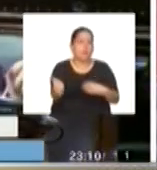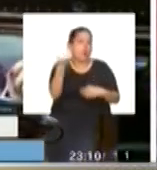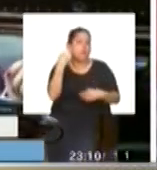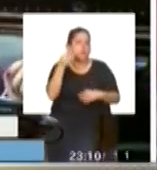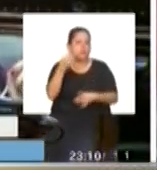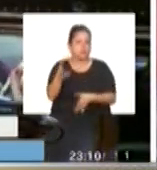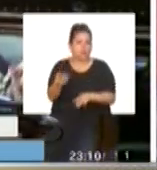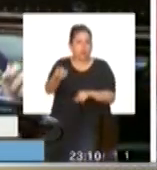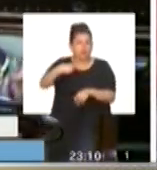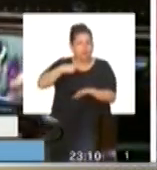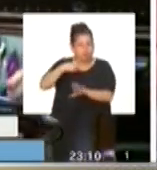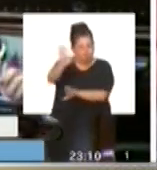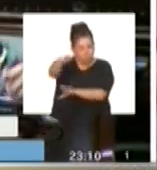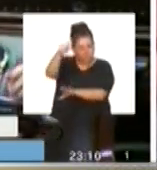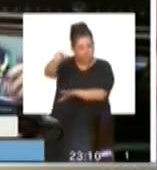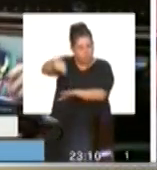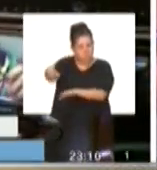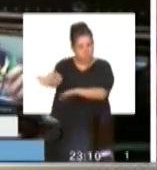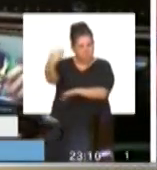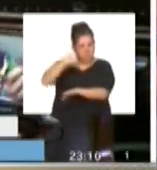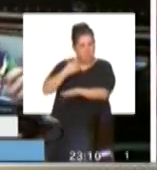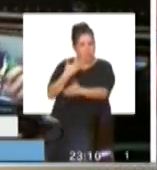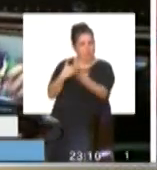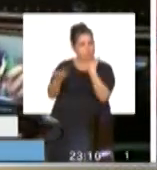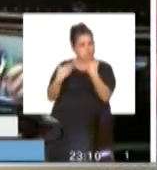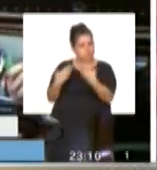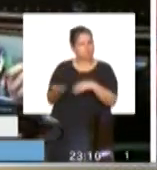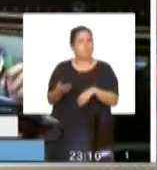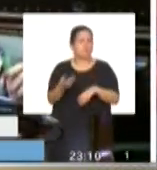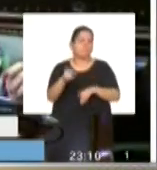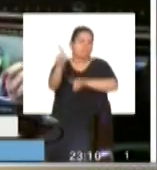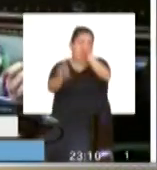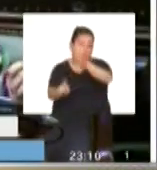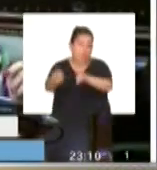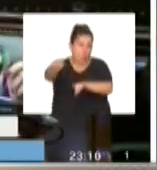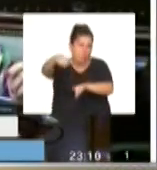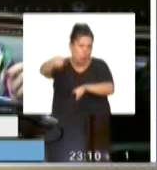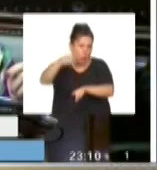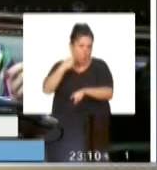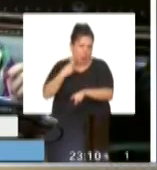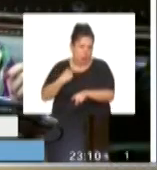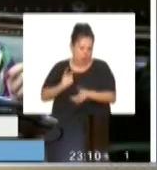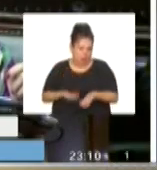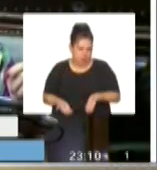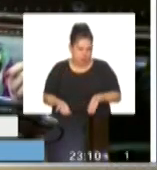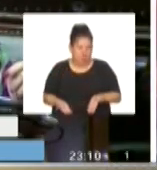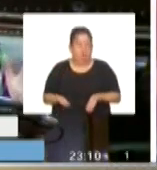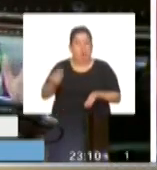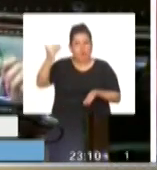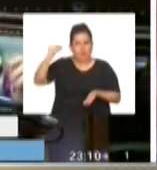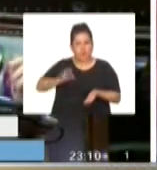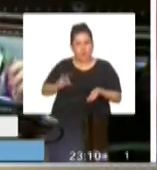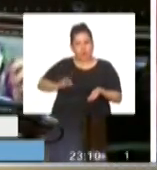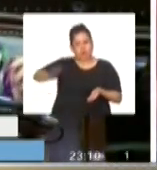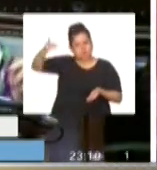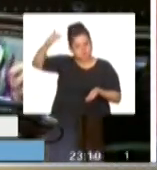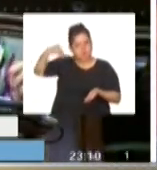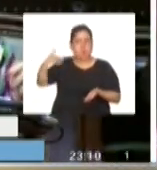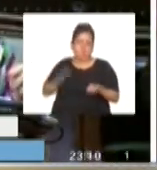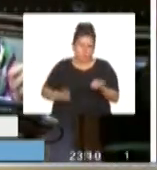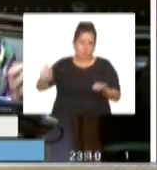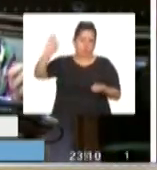El problema del peronismo es el kirchnerismo. Pero el peronismo y los peronistas perdonables